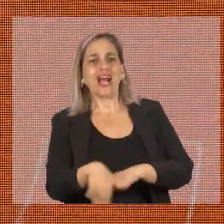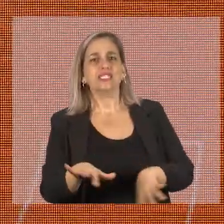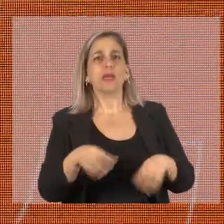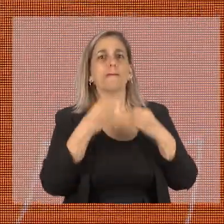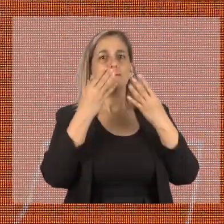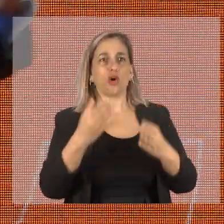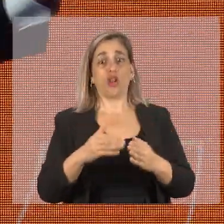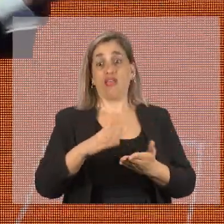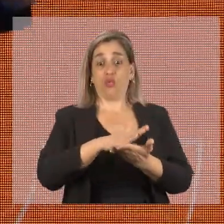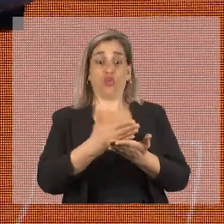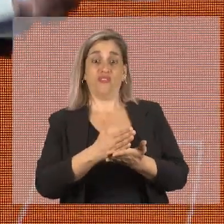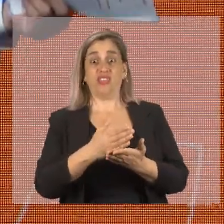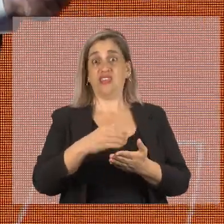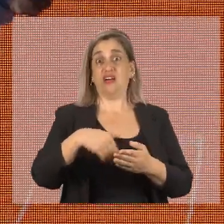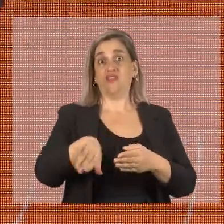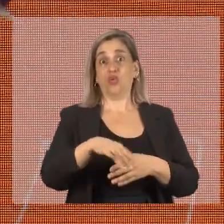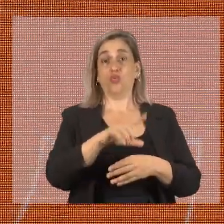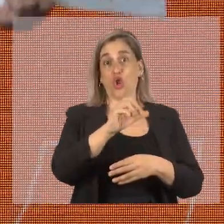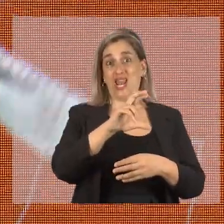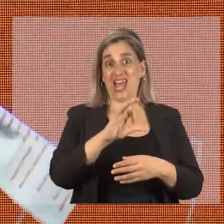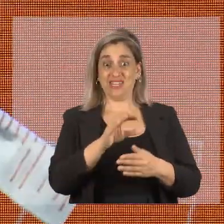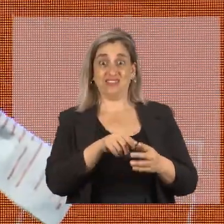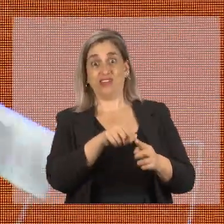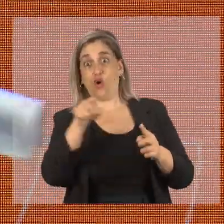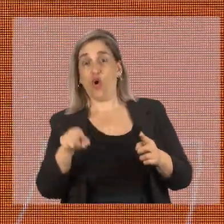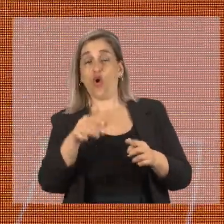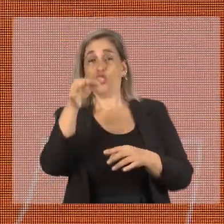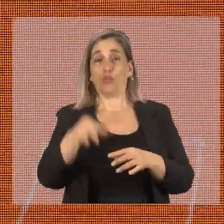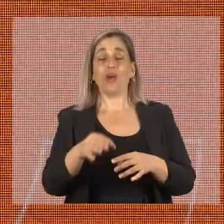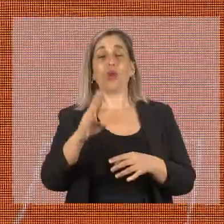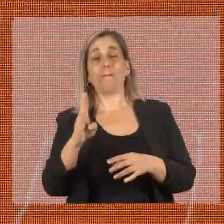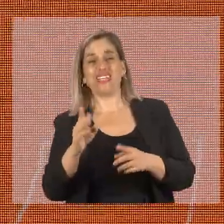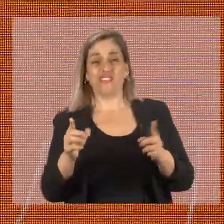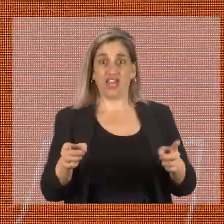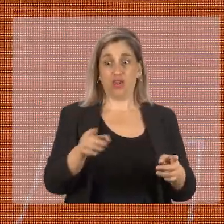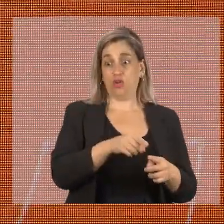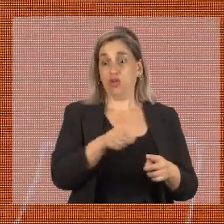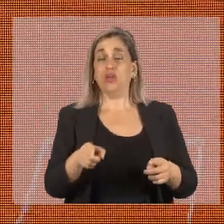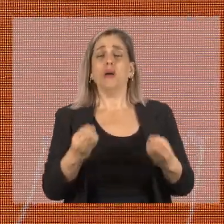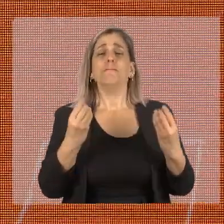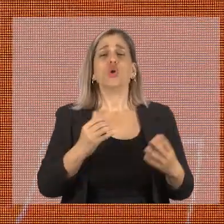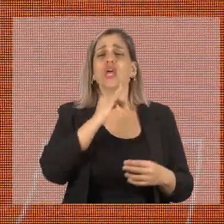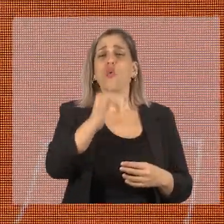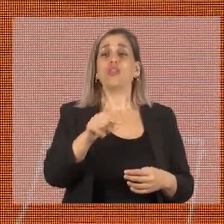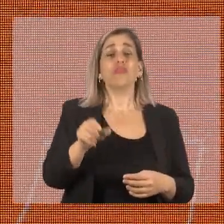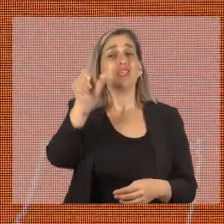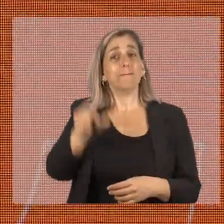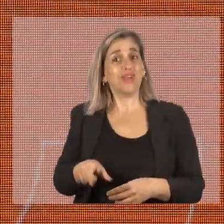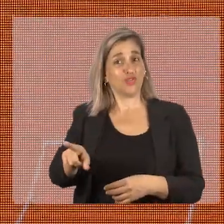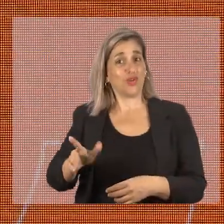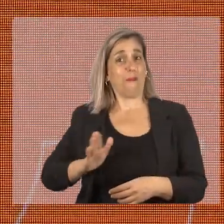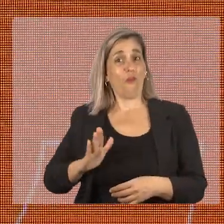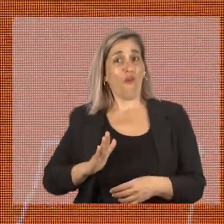mejorada que divide al puente al pueblo de Lares con el de Perseverano. ¿Y por qué traigo esta anécdota? Porque esa